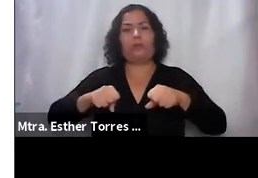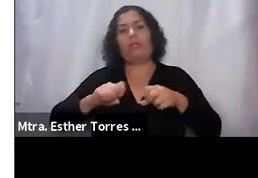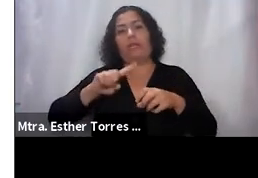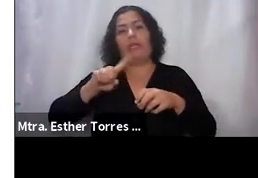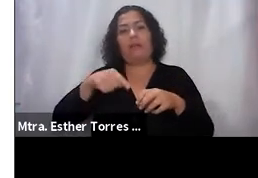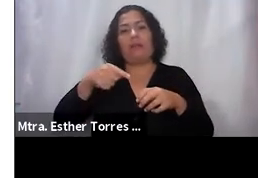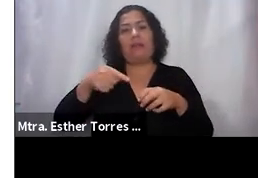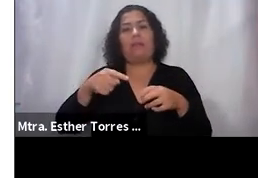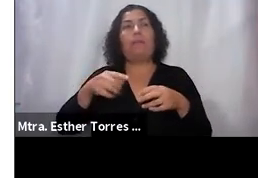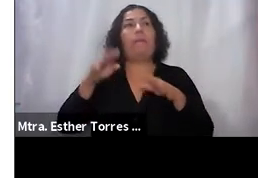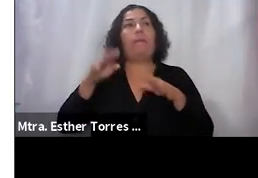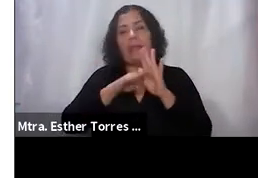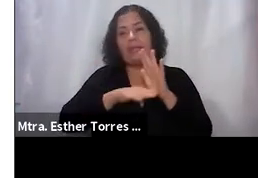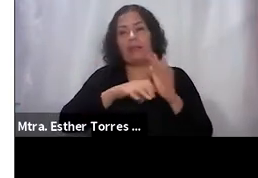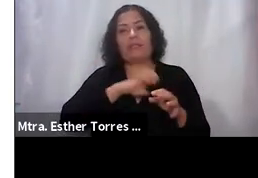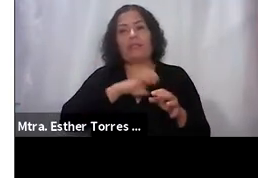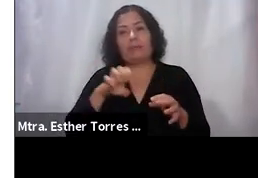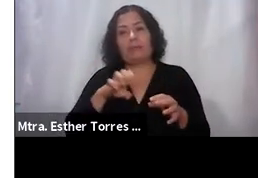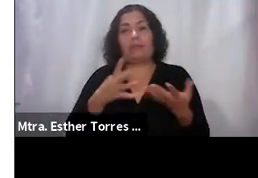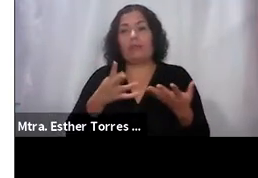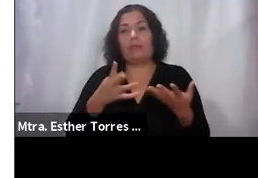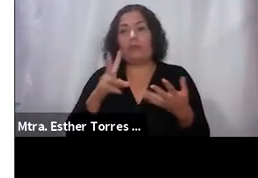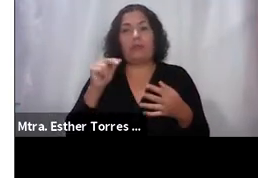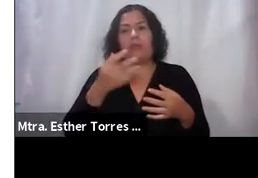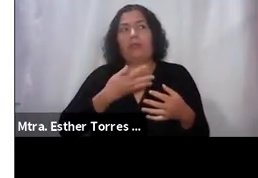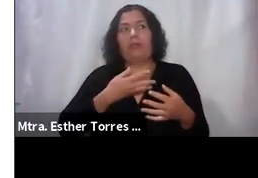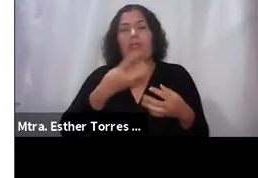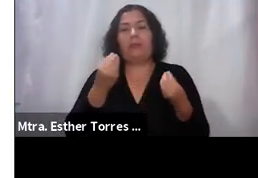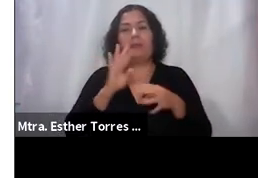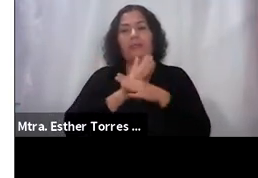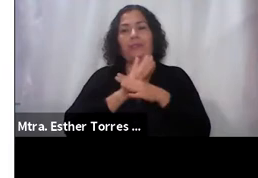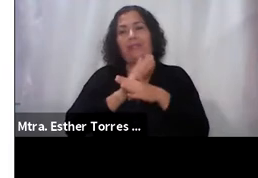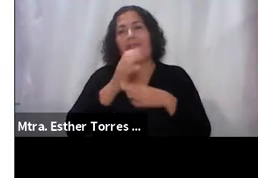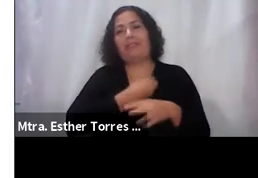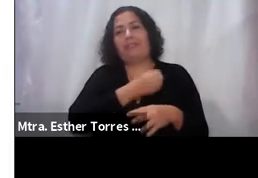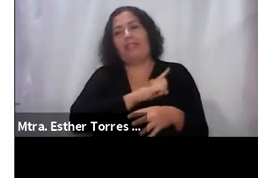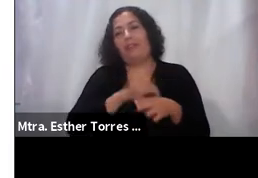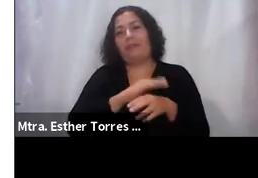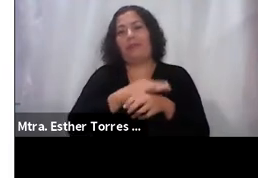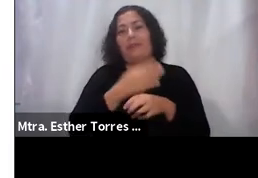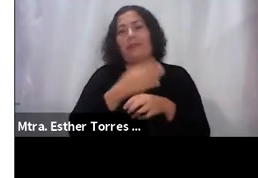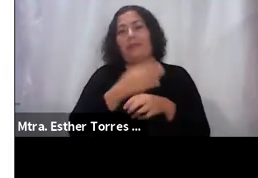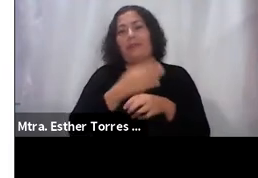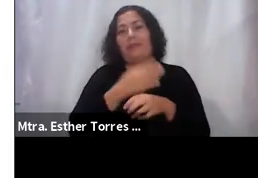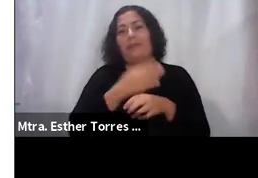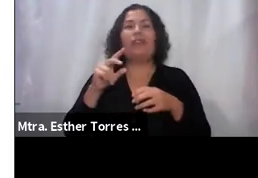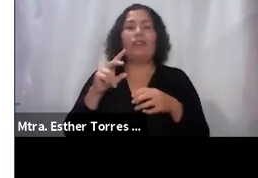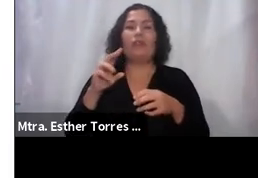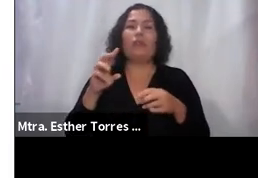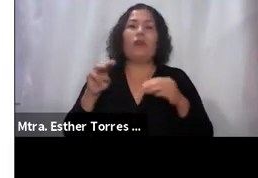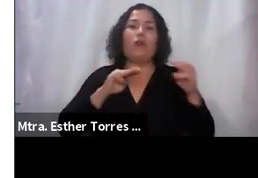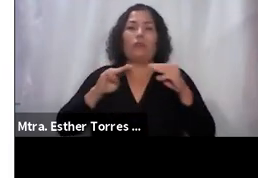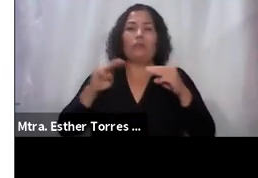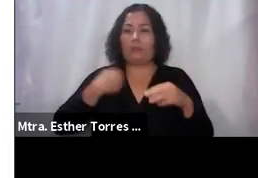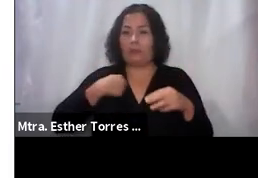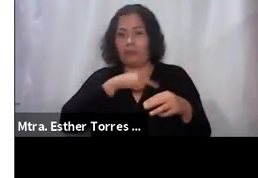tantos beneficios a la salud porque realmente no nos estamos moviendo cuando estamos usando estos desplazamientos y tiene